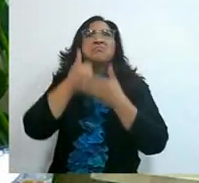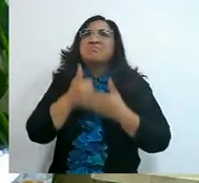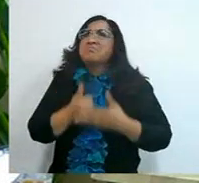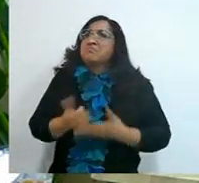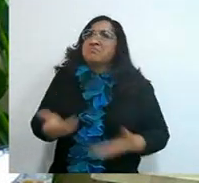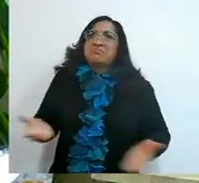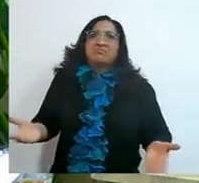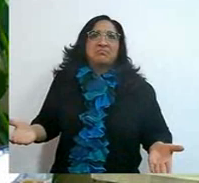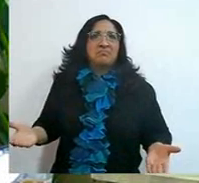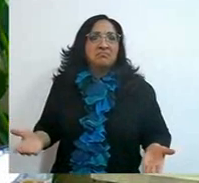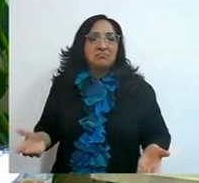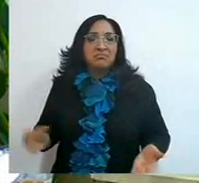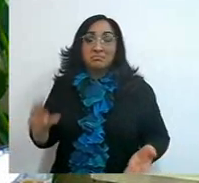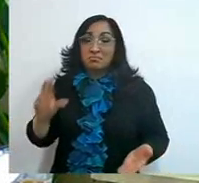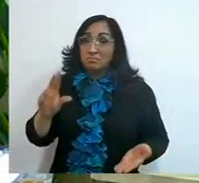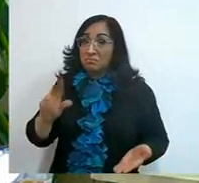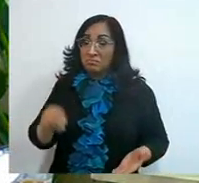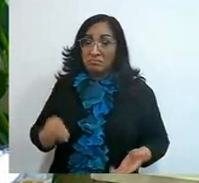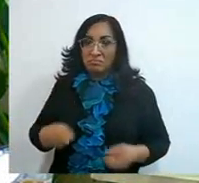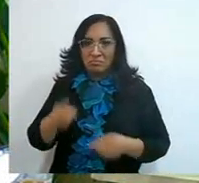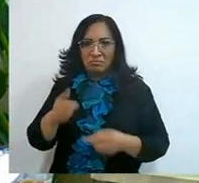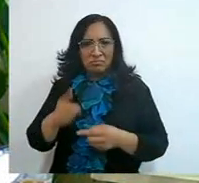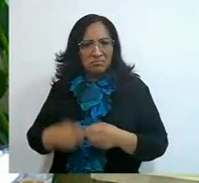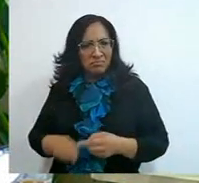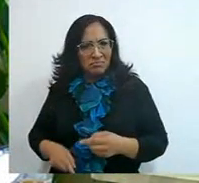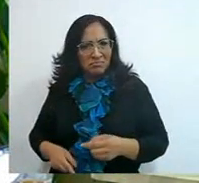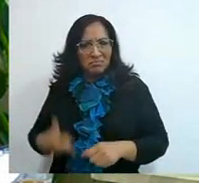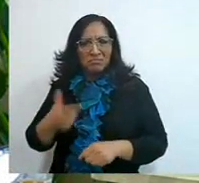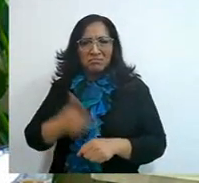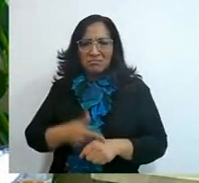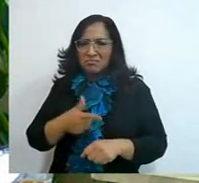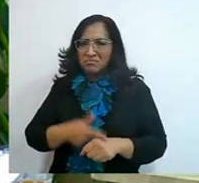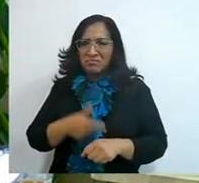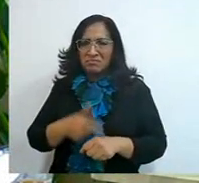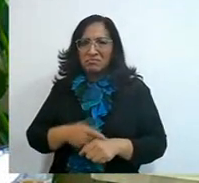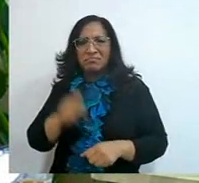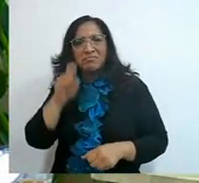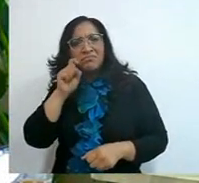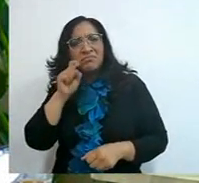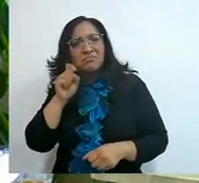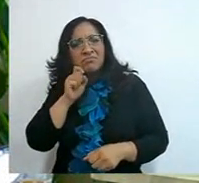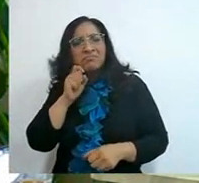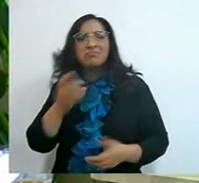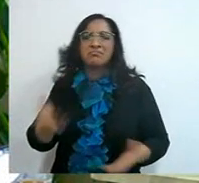Dios? ¿Que te quite la enfermedad venérea que te agarró ahí? ¿O qué?